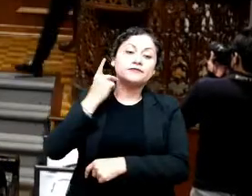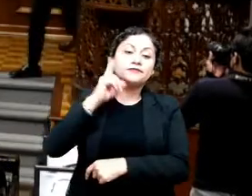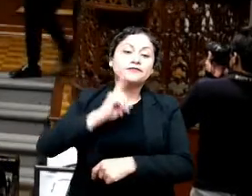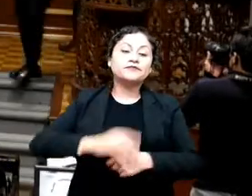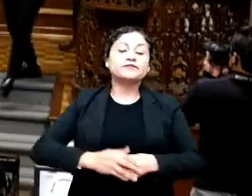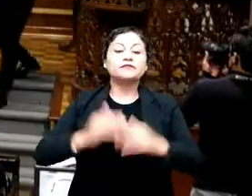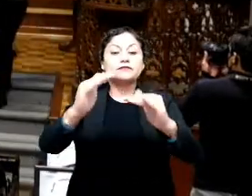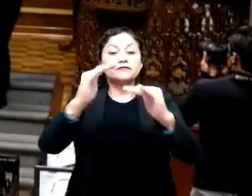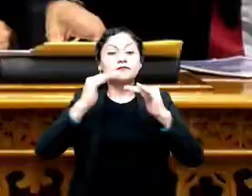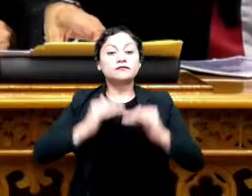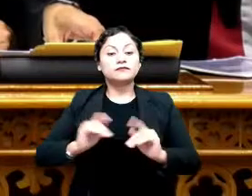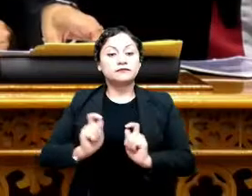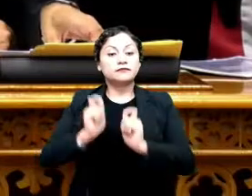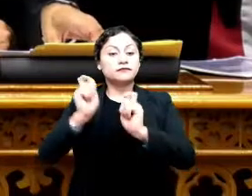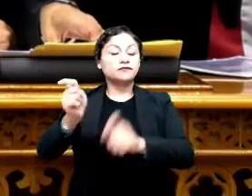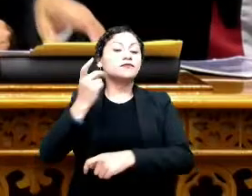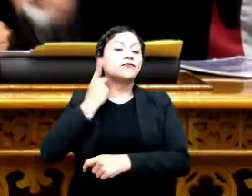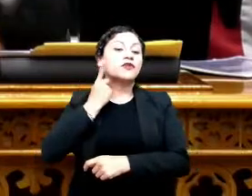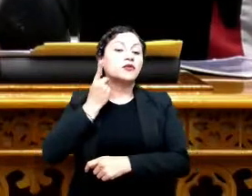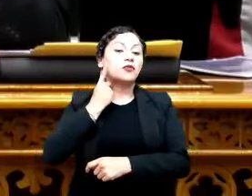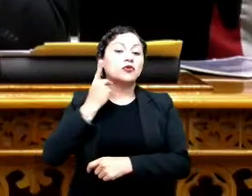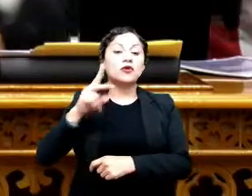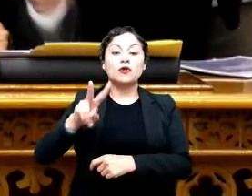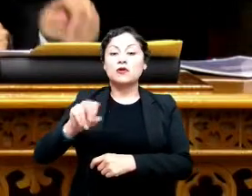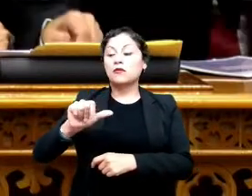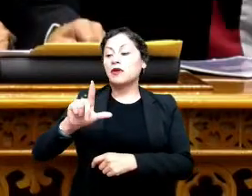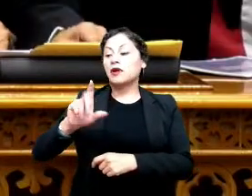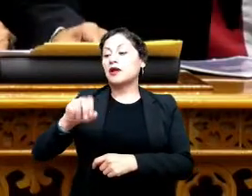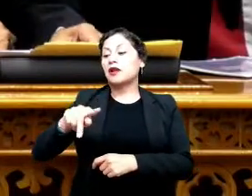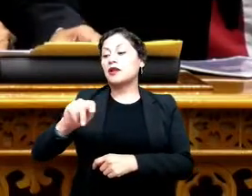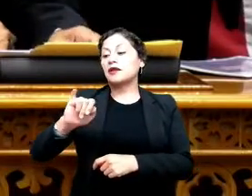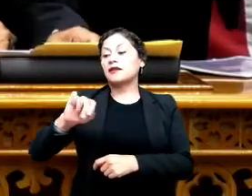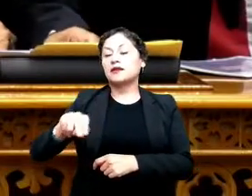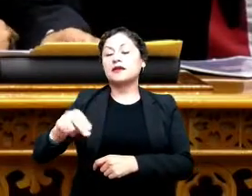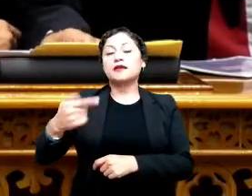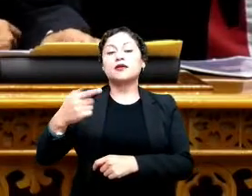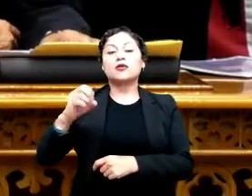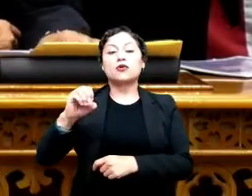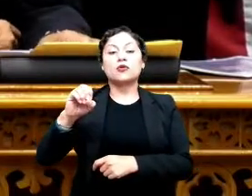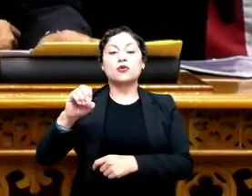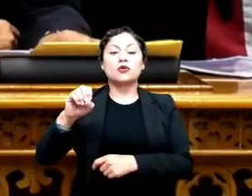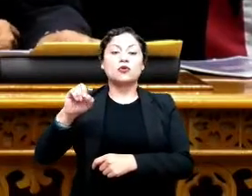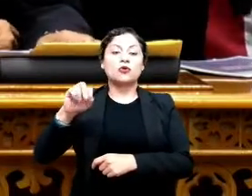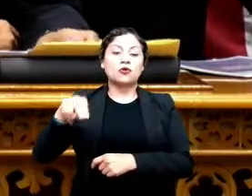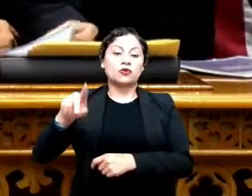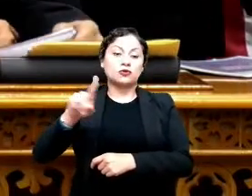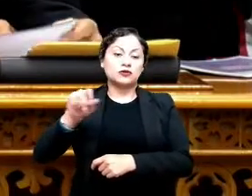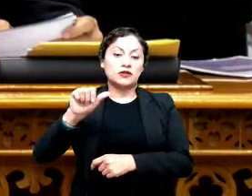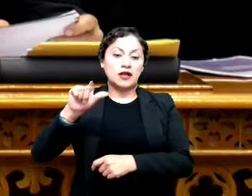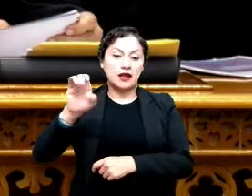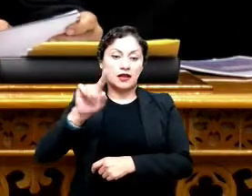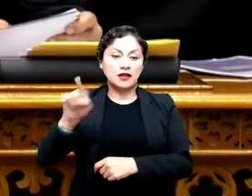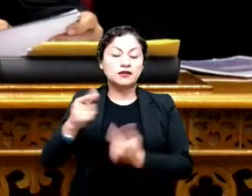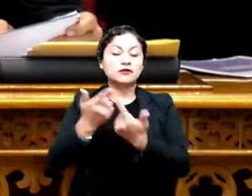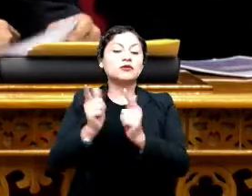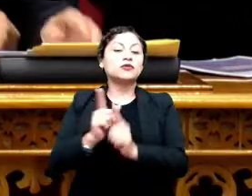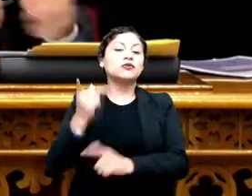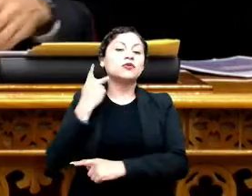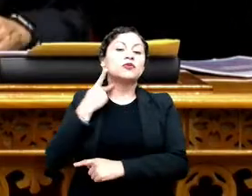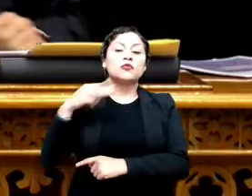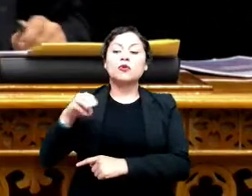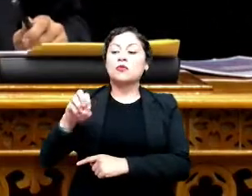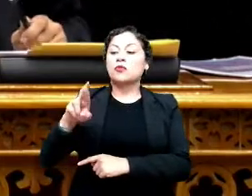palabra al diputado Valentín González Bautista, del Grupo Parlamentario del Partido